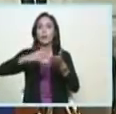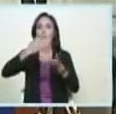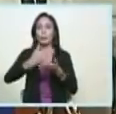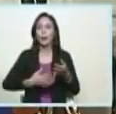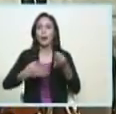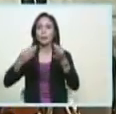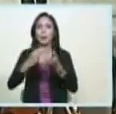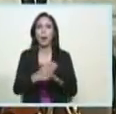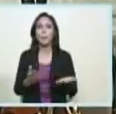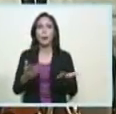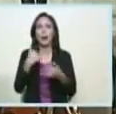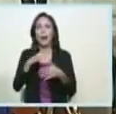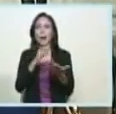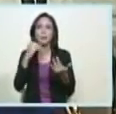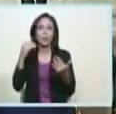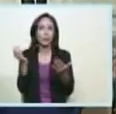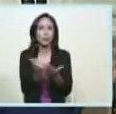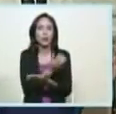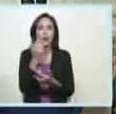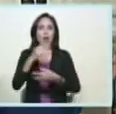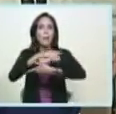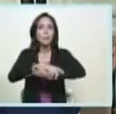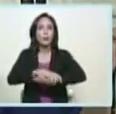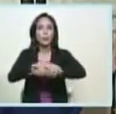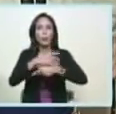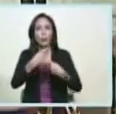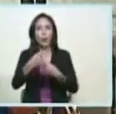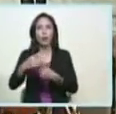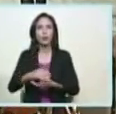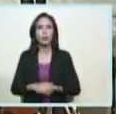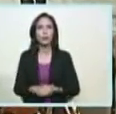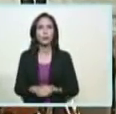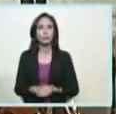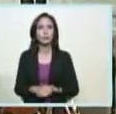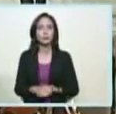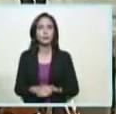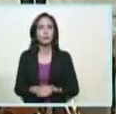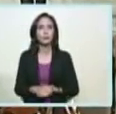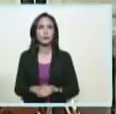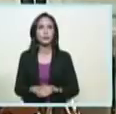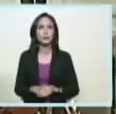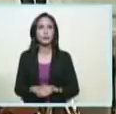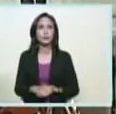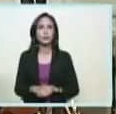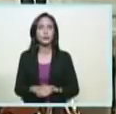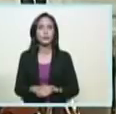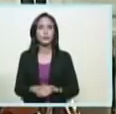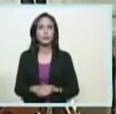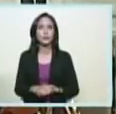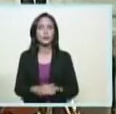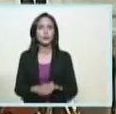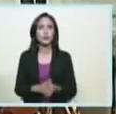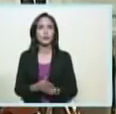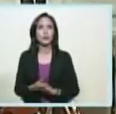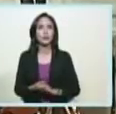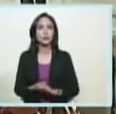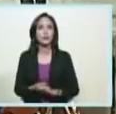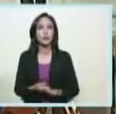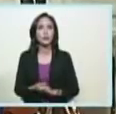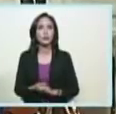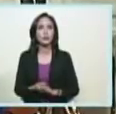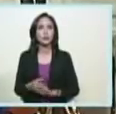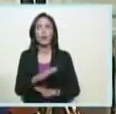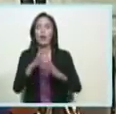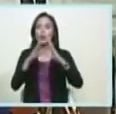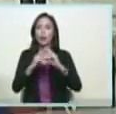para proceder a exonerar de impuestos y desgravámenes a la importación de todos